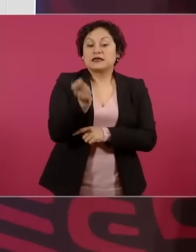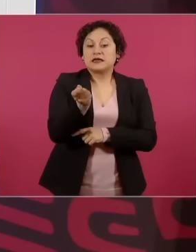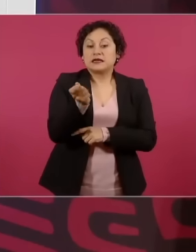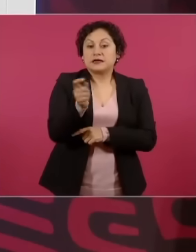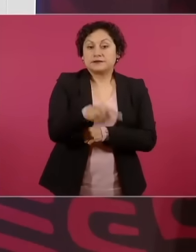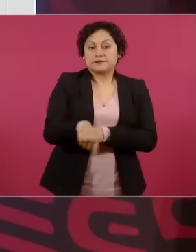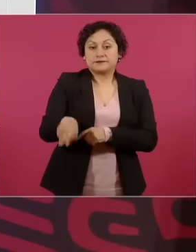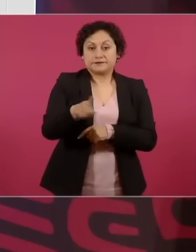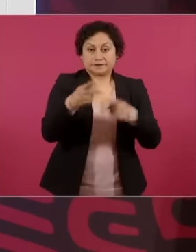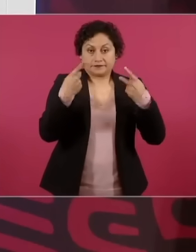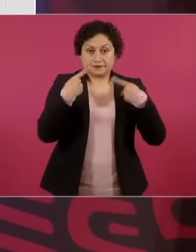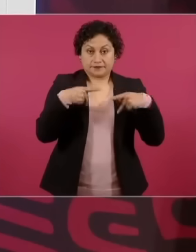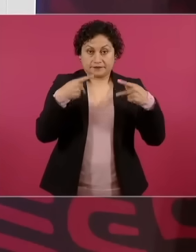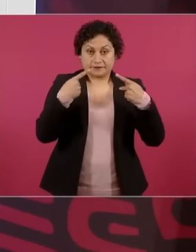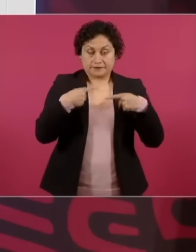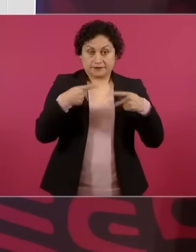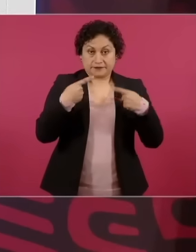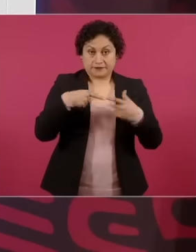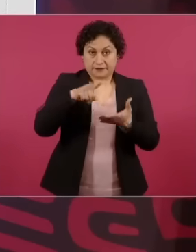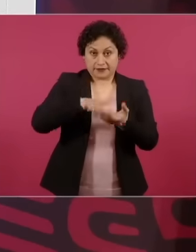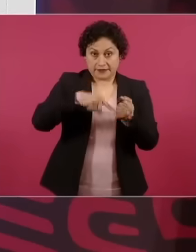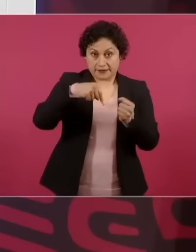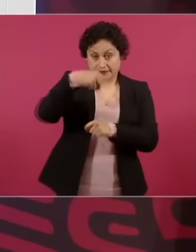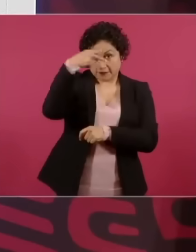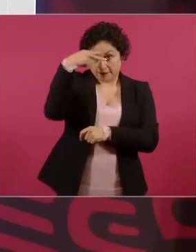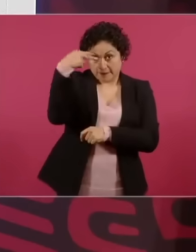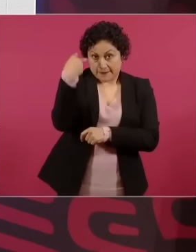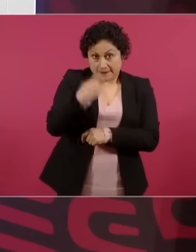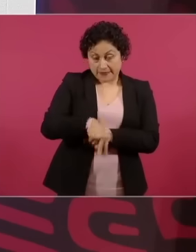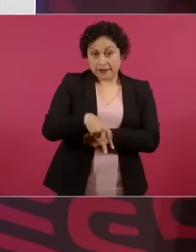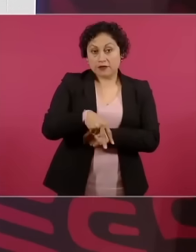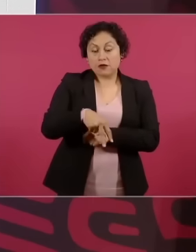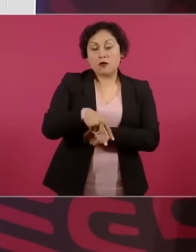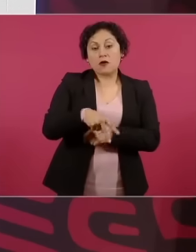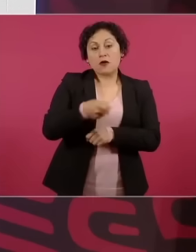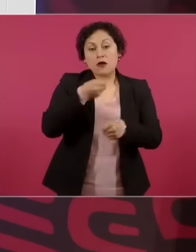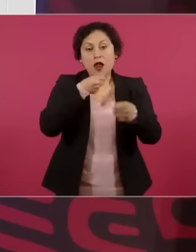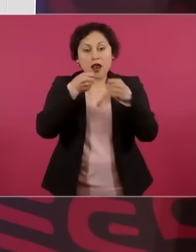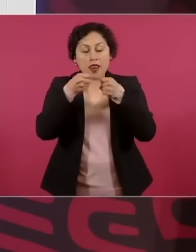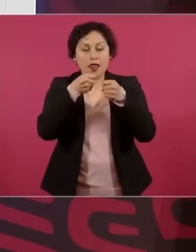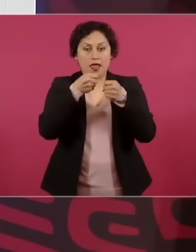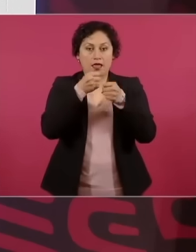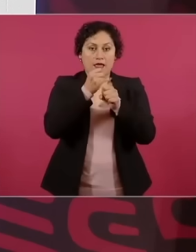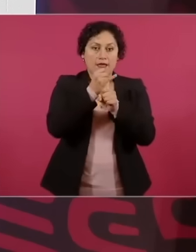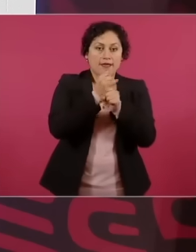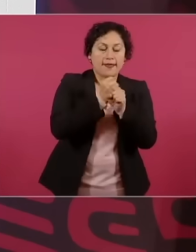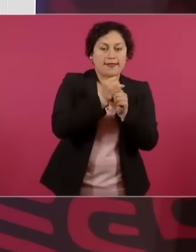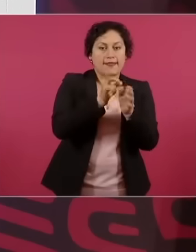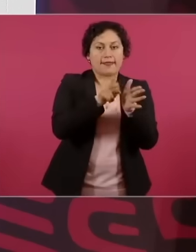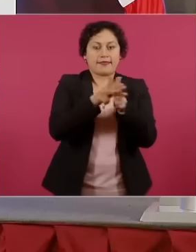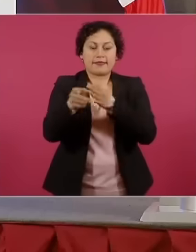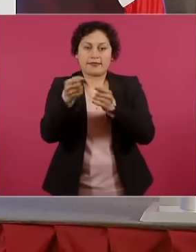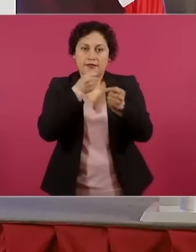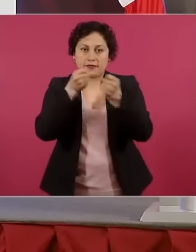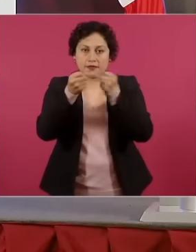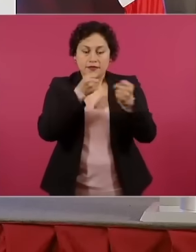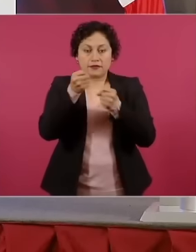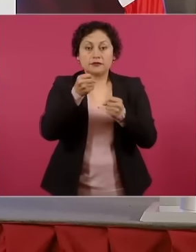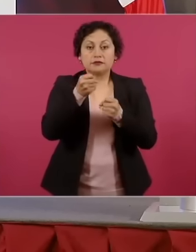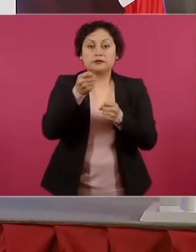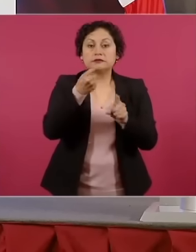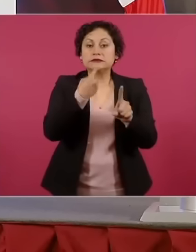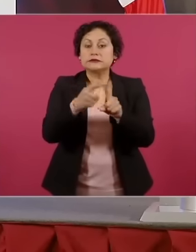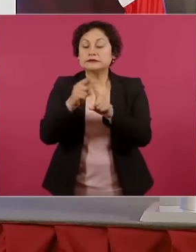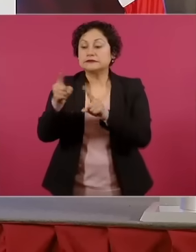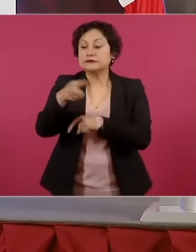de manipulación de México, dueños y los periodistas estrellas,